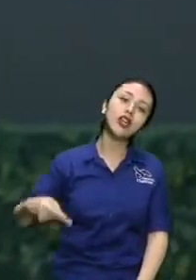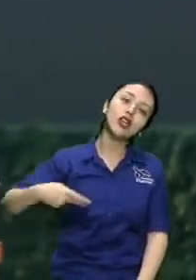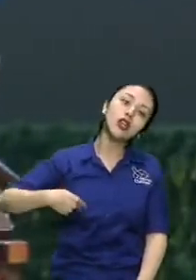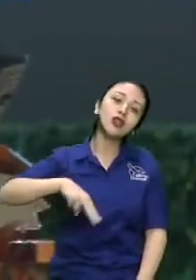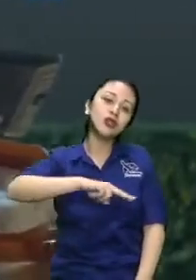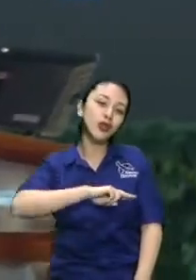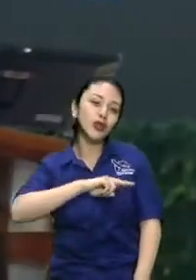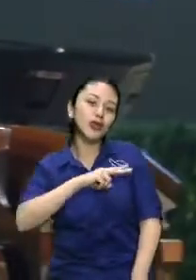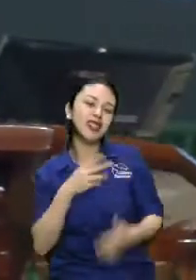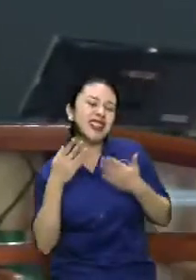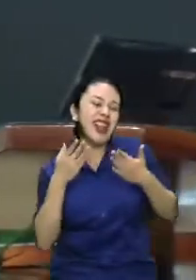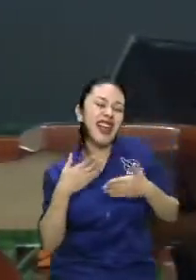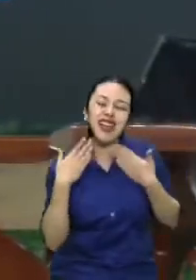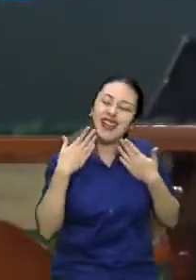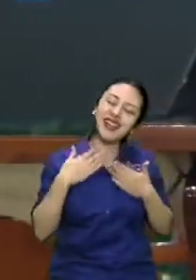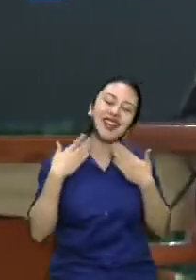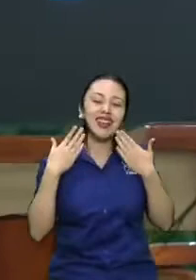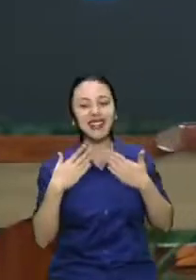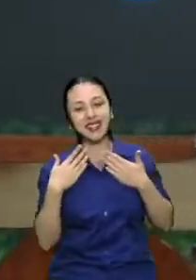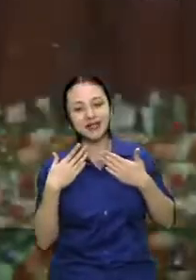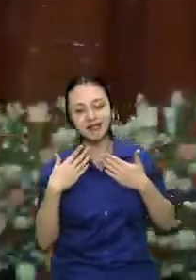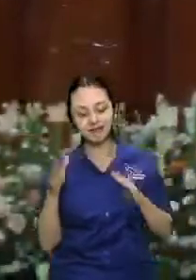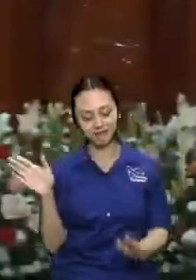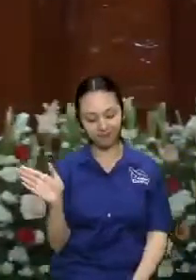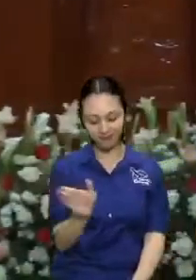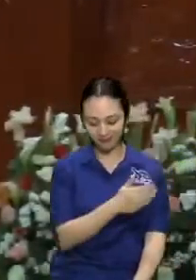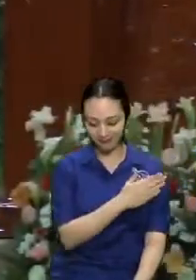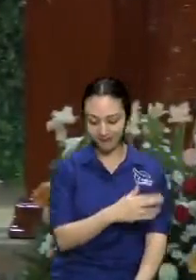Estaremos alegres. Entonces,